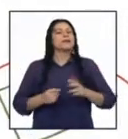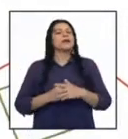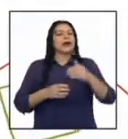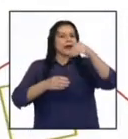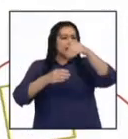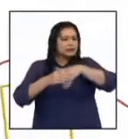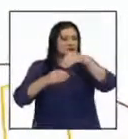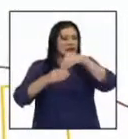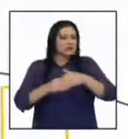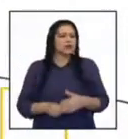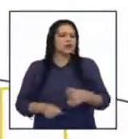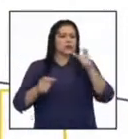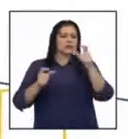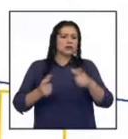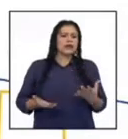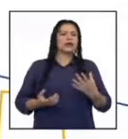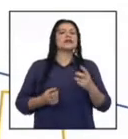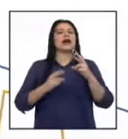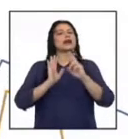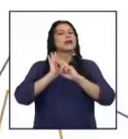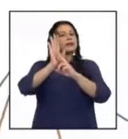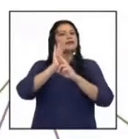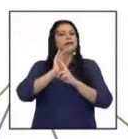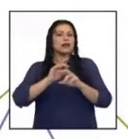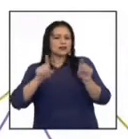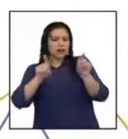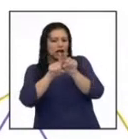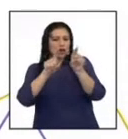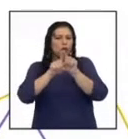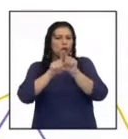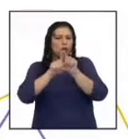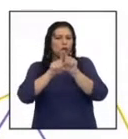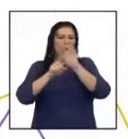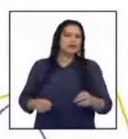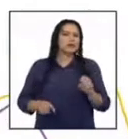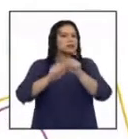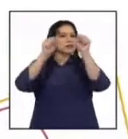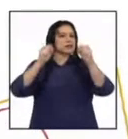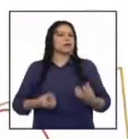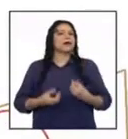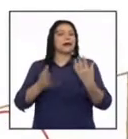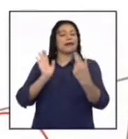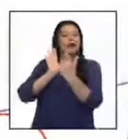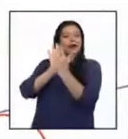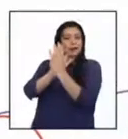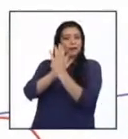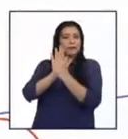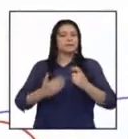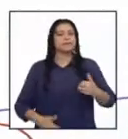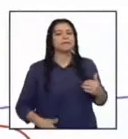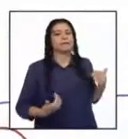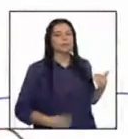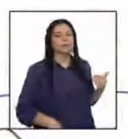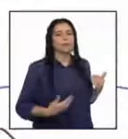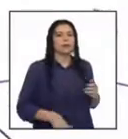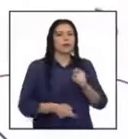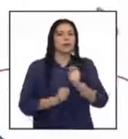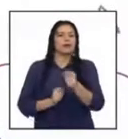elecciones pluripersonales hay representación proporcional conforme al sistema que establece la ley.